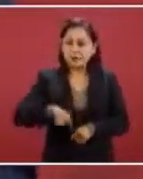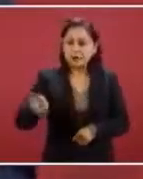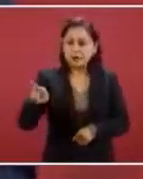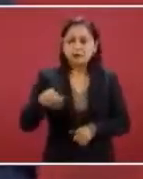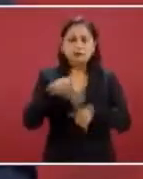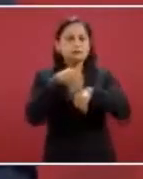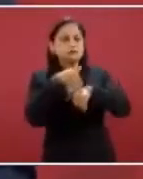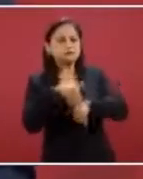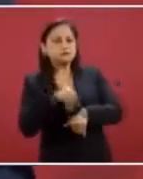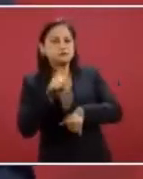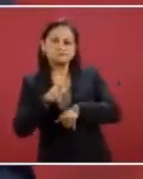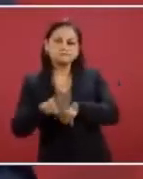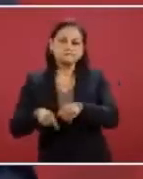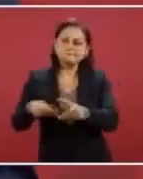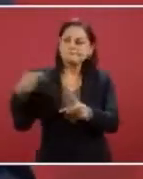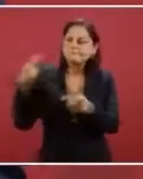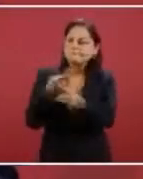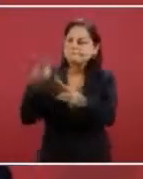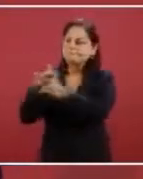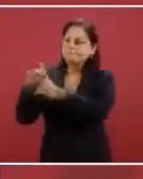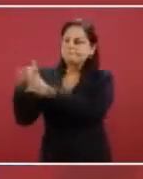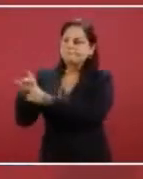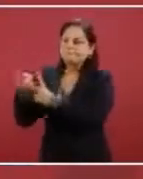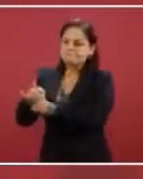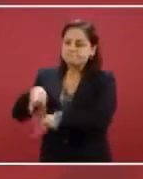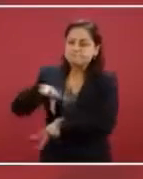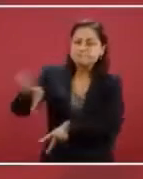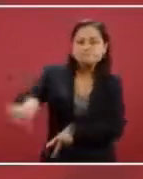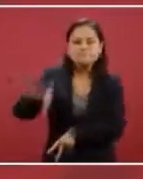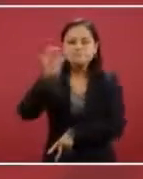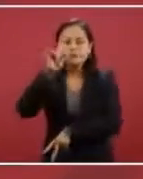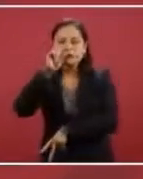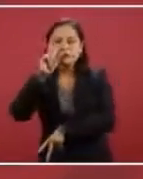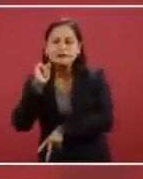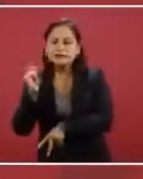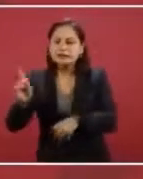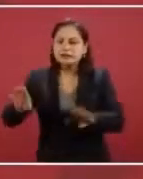de Morelos en busca de zapatistas.